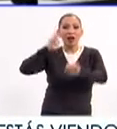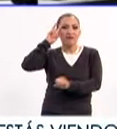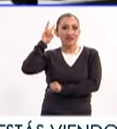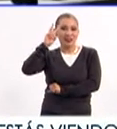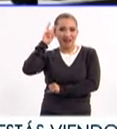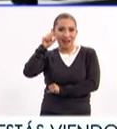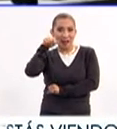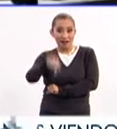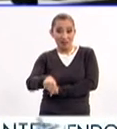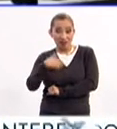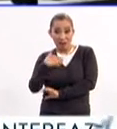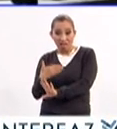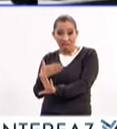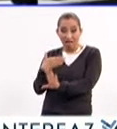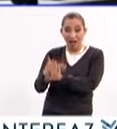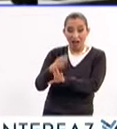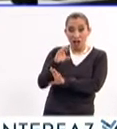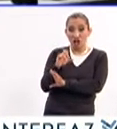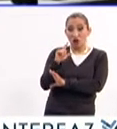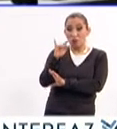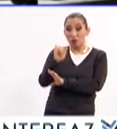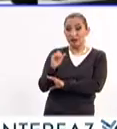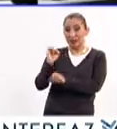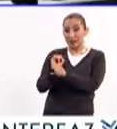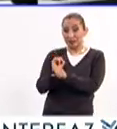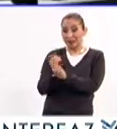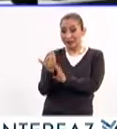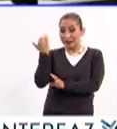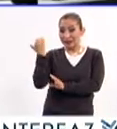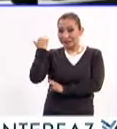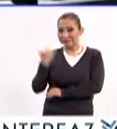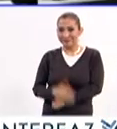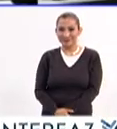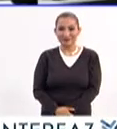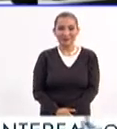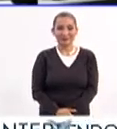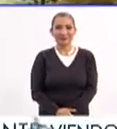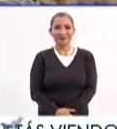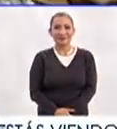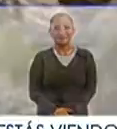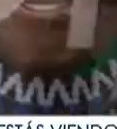a Francisco Villa por haber atacado Columbus semanas atrás.